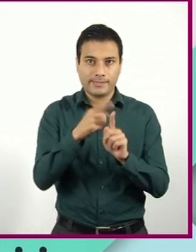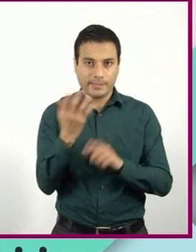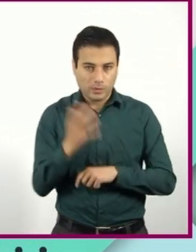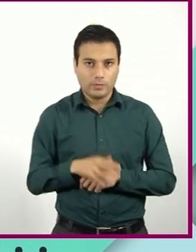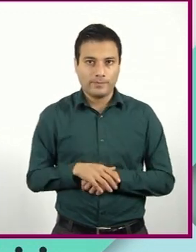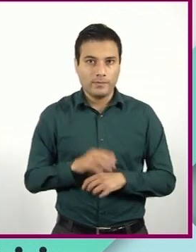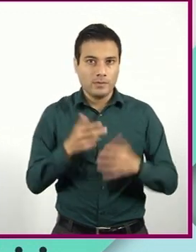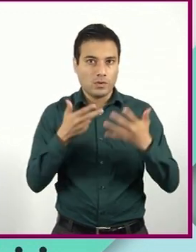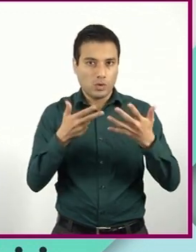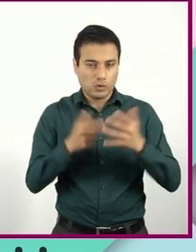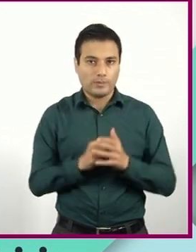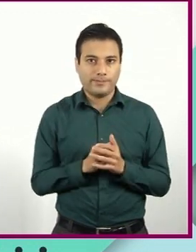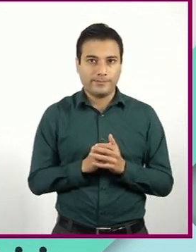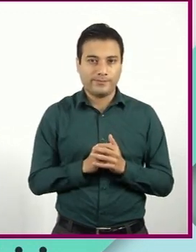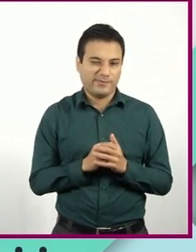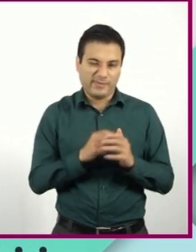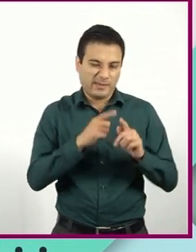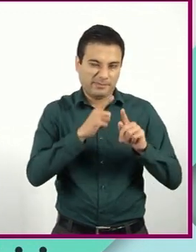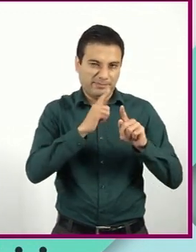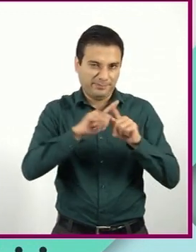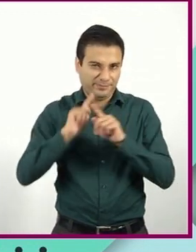a 8, etc.